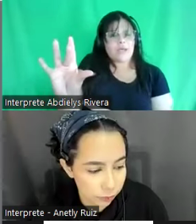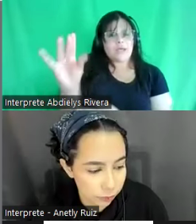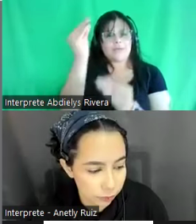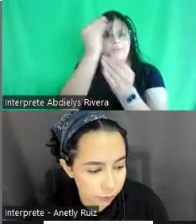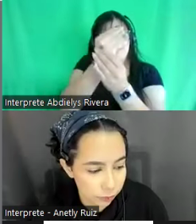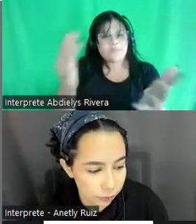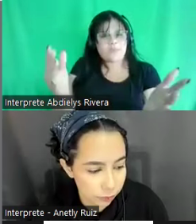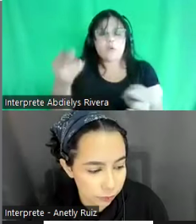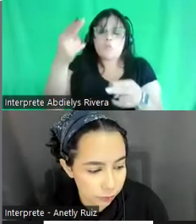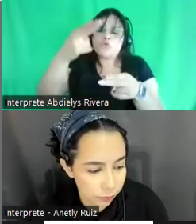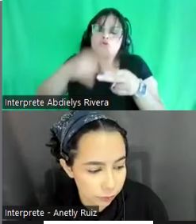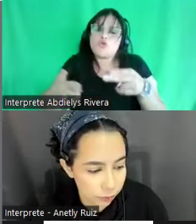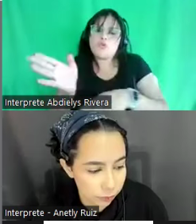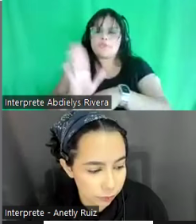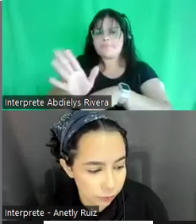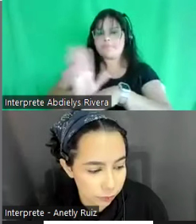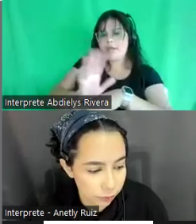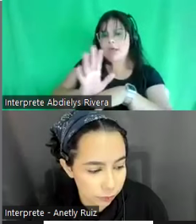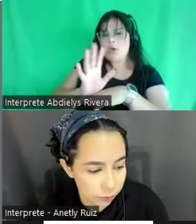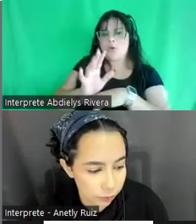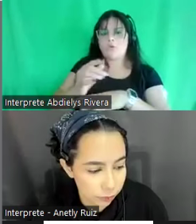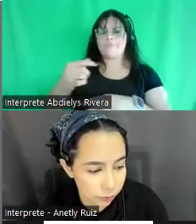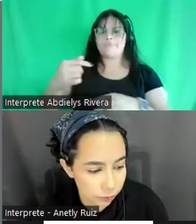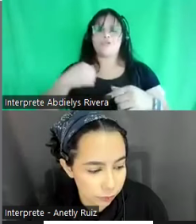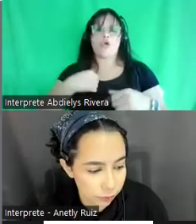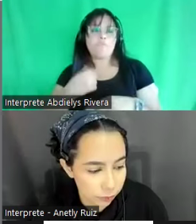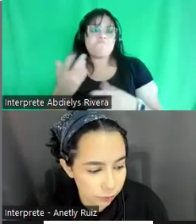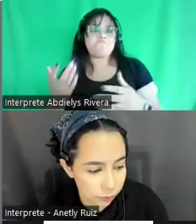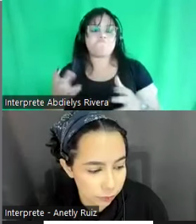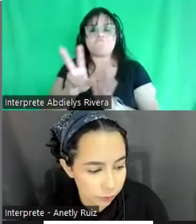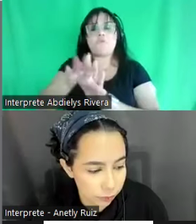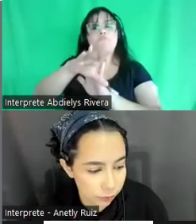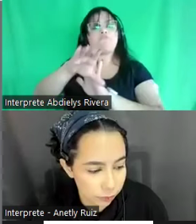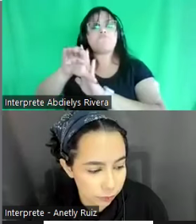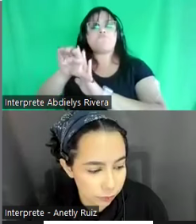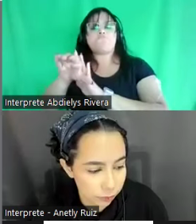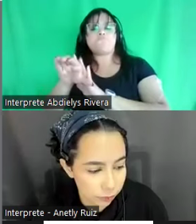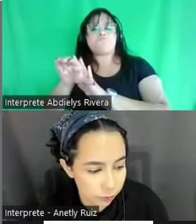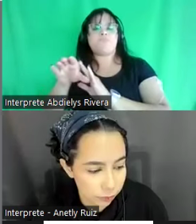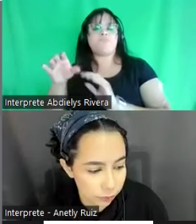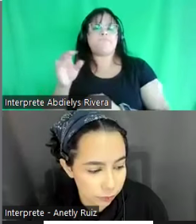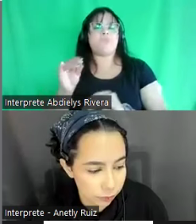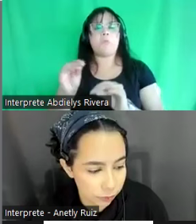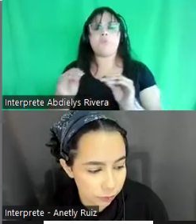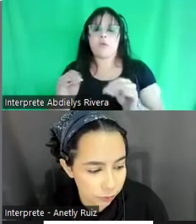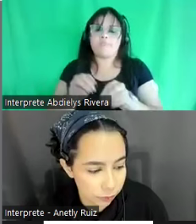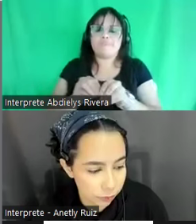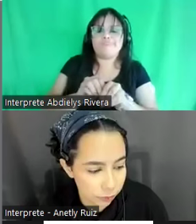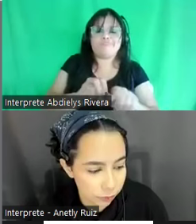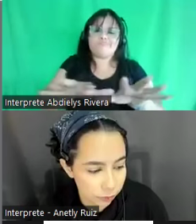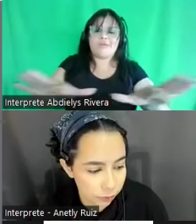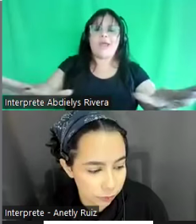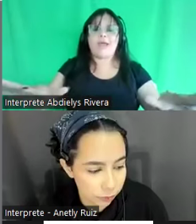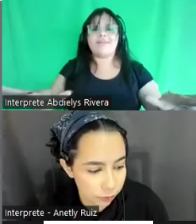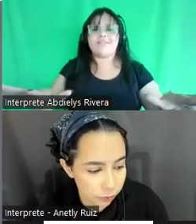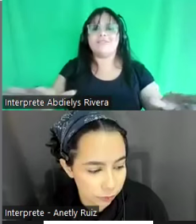videoclips para la población. De mi parte, conocimiento que pueda compartir con la población puertorriqueña, pues voy a